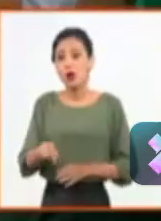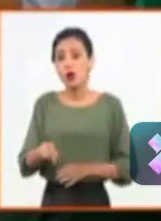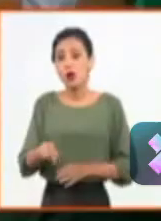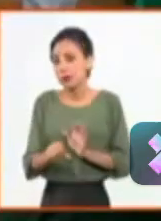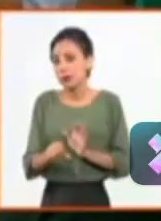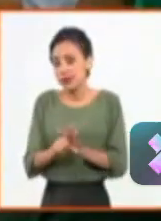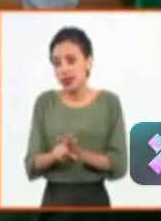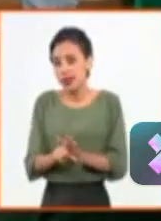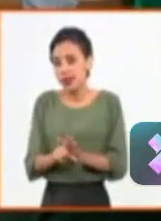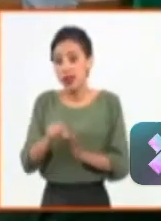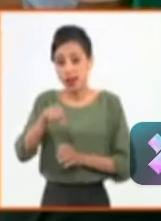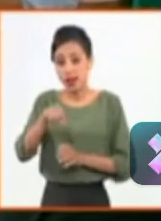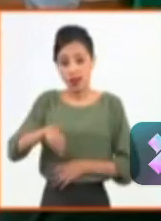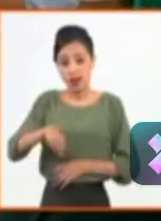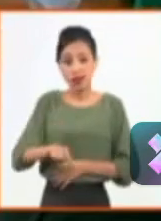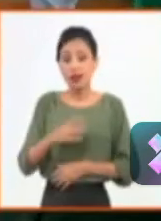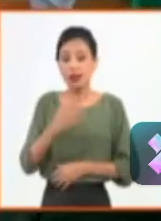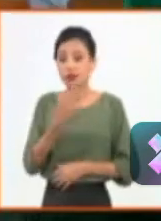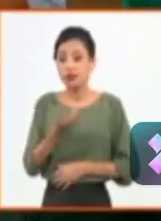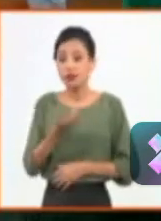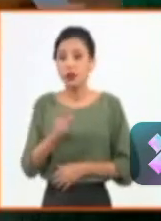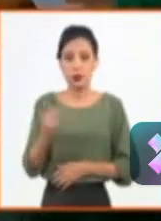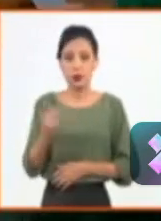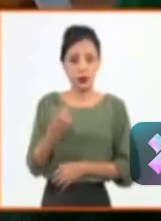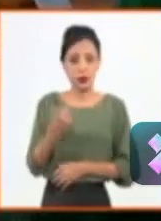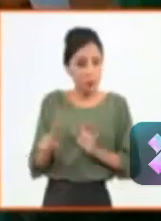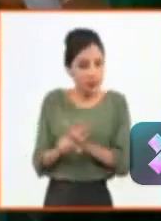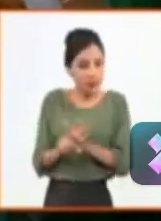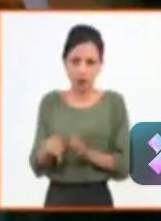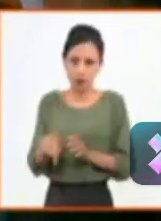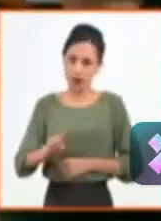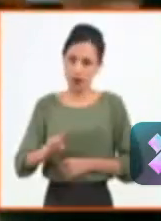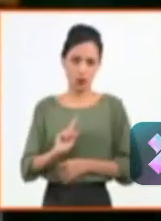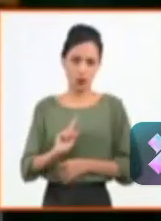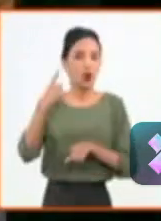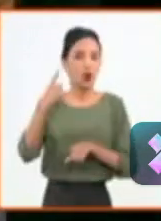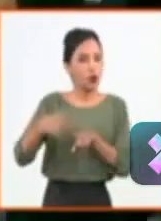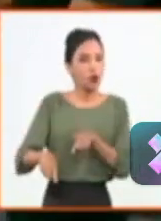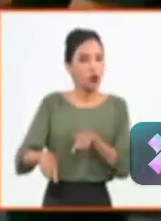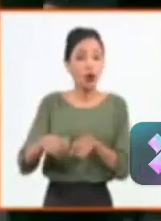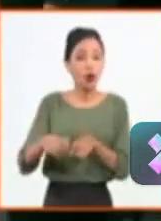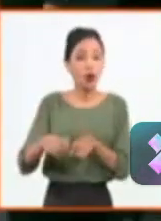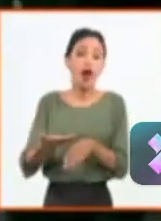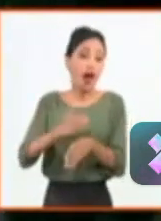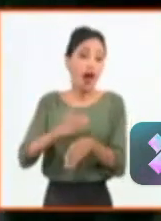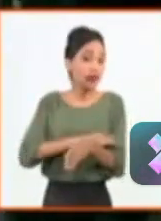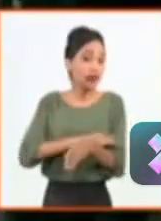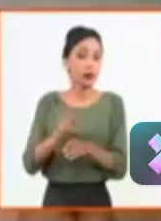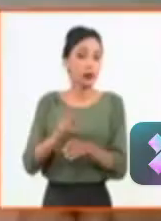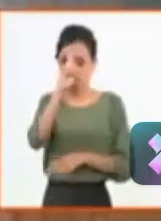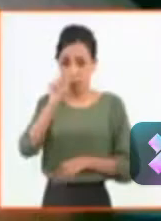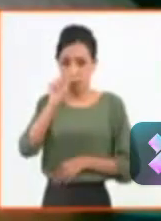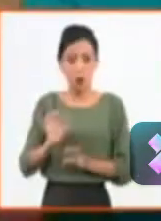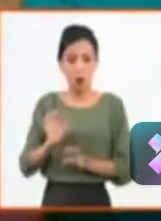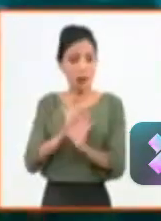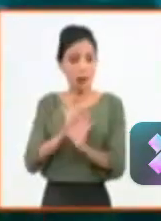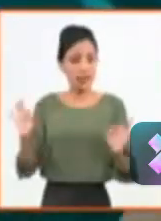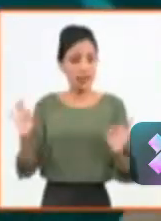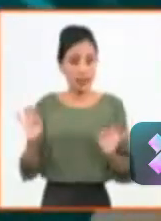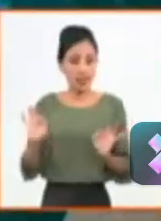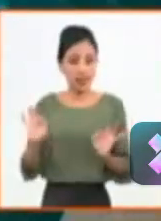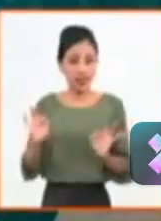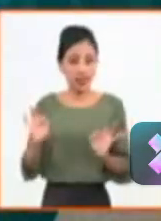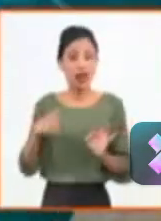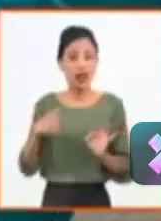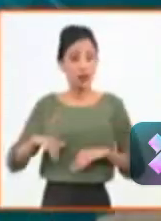vamos a decir, donde me desarrollaba. Yo me desarrollaba como médico especialista en reumatología asistencial